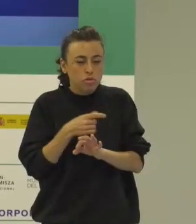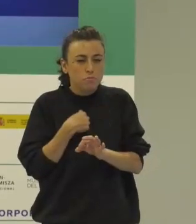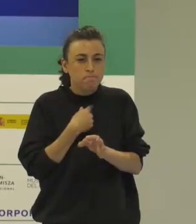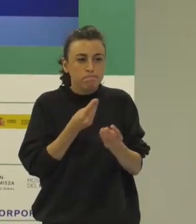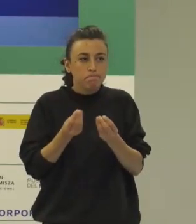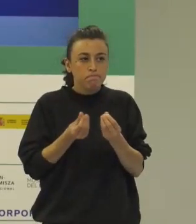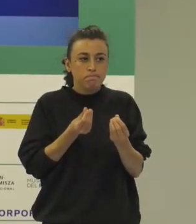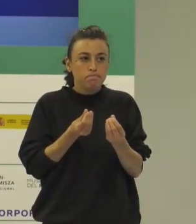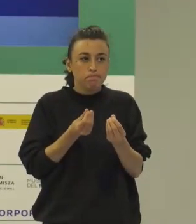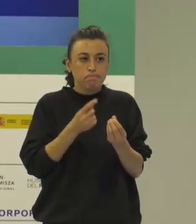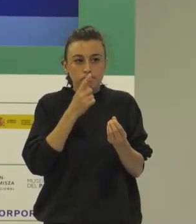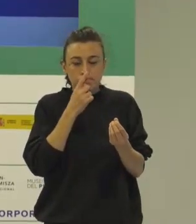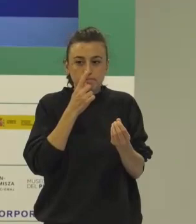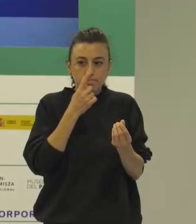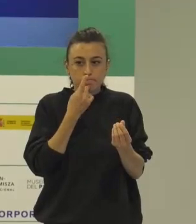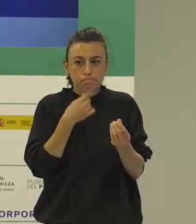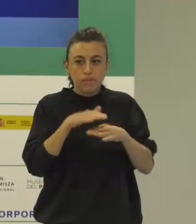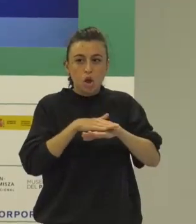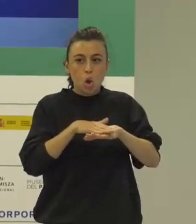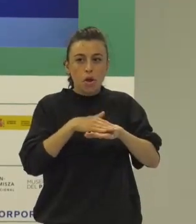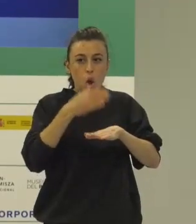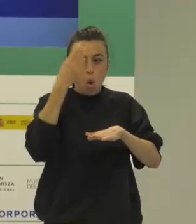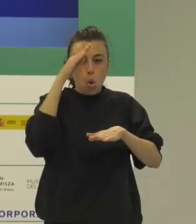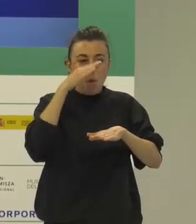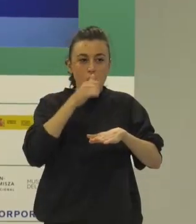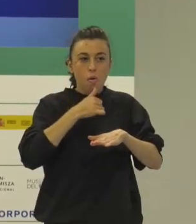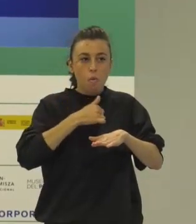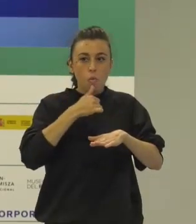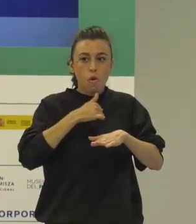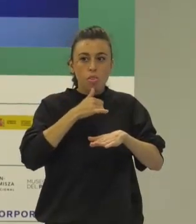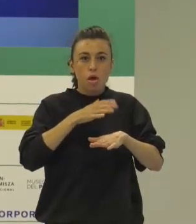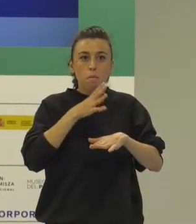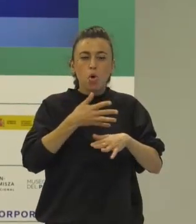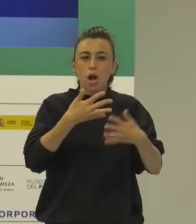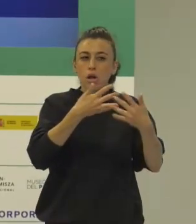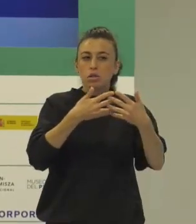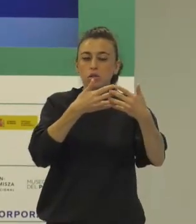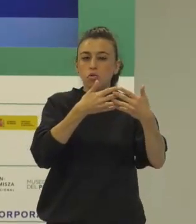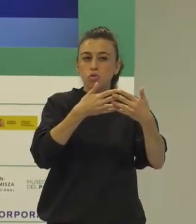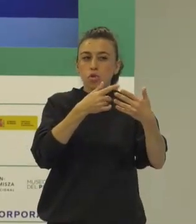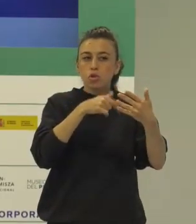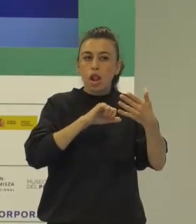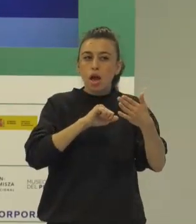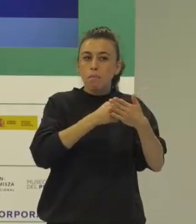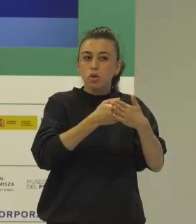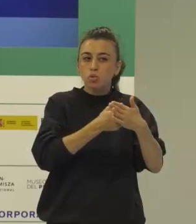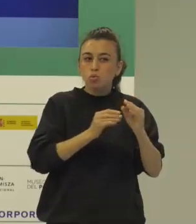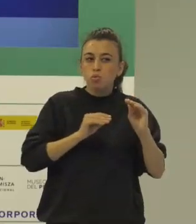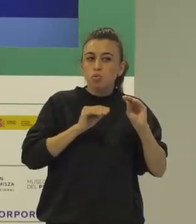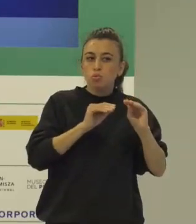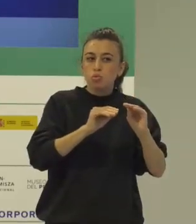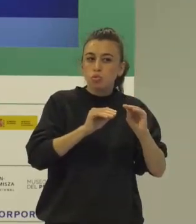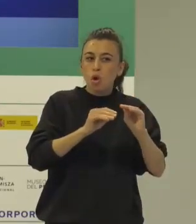de que en parte el gobierno cubano aguanta porque Estados Unidos, la presión de Estados Unidos es muy